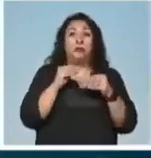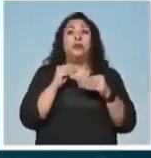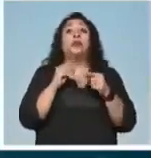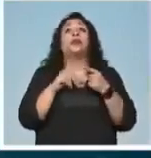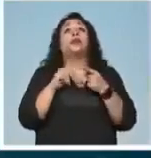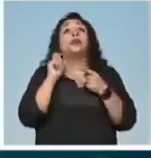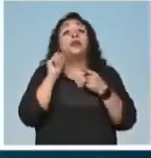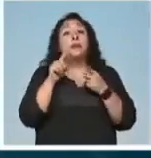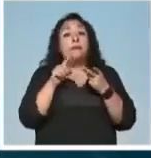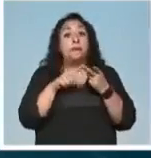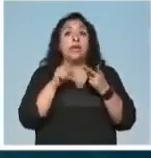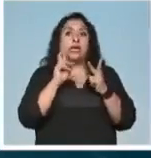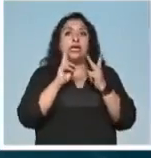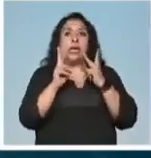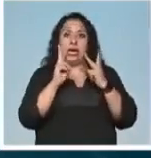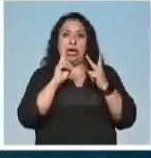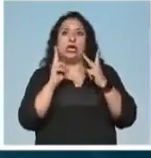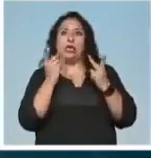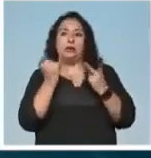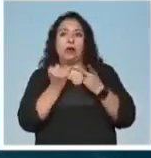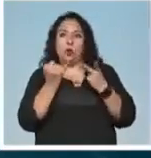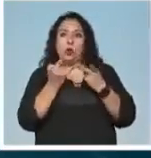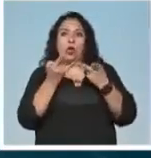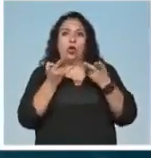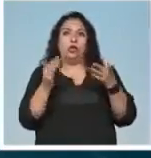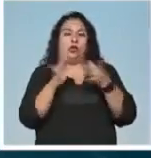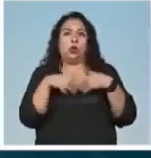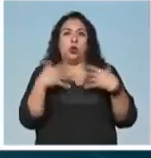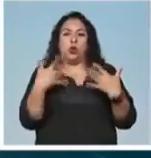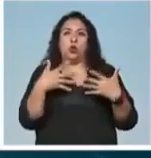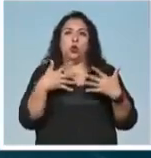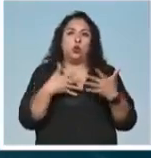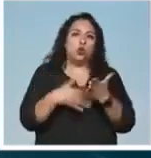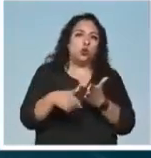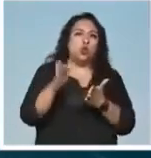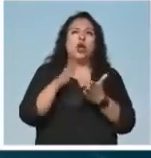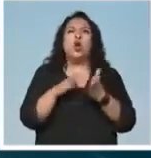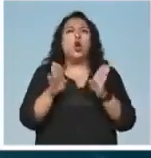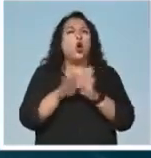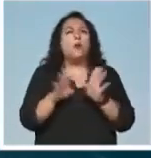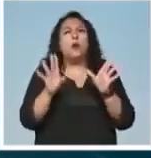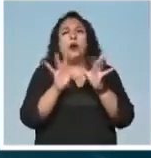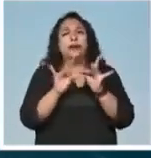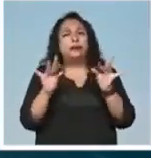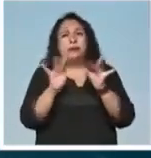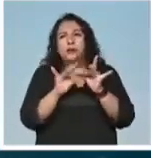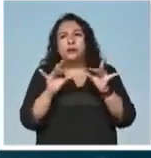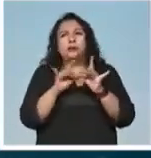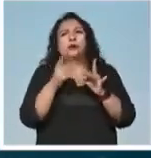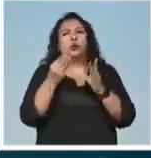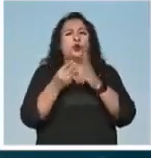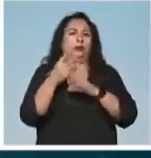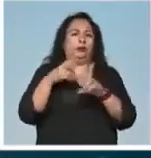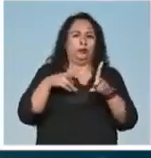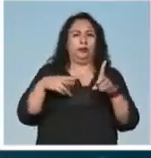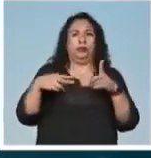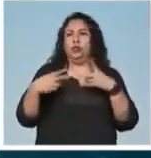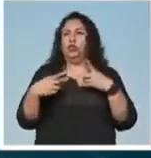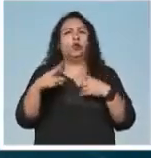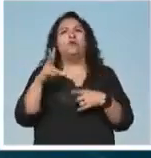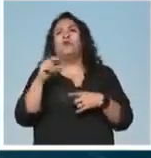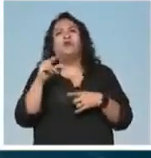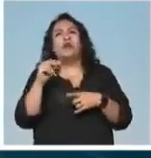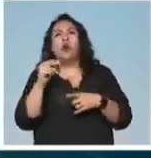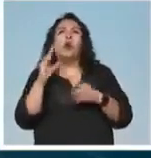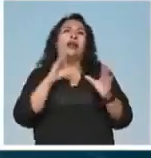y también a nivel de narrativa, que cuenta historias épicas, cómo contarlas desde esta nueva perspectiva, no desde